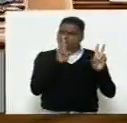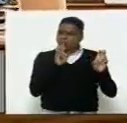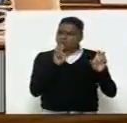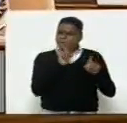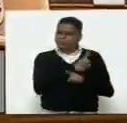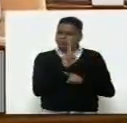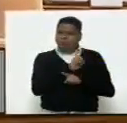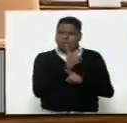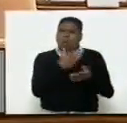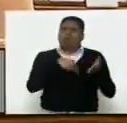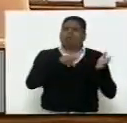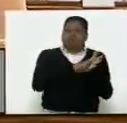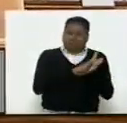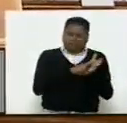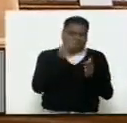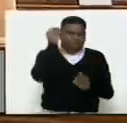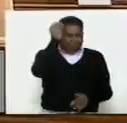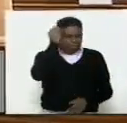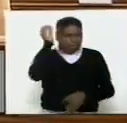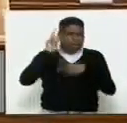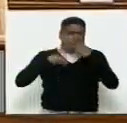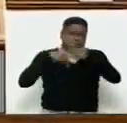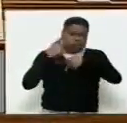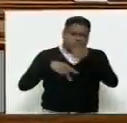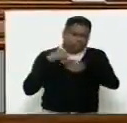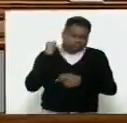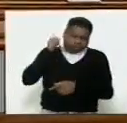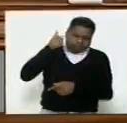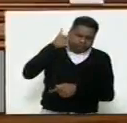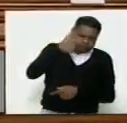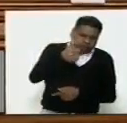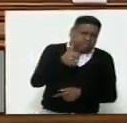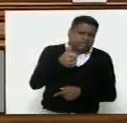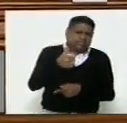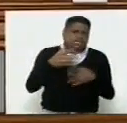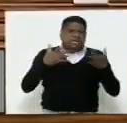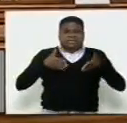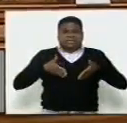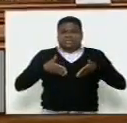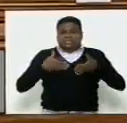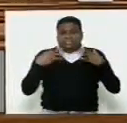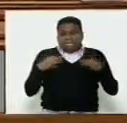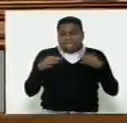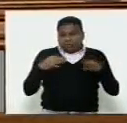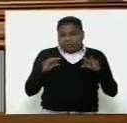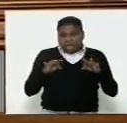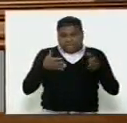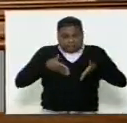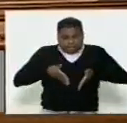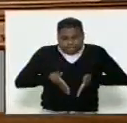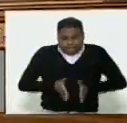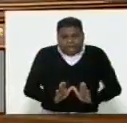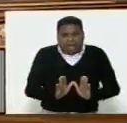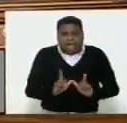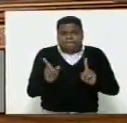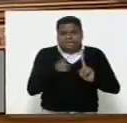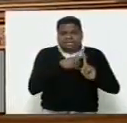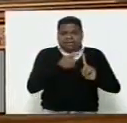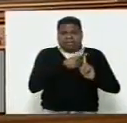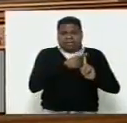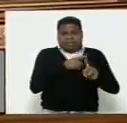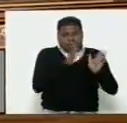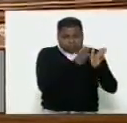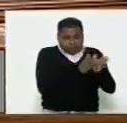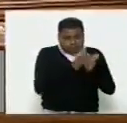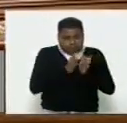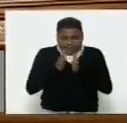bien retomamos nosotros procesos naturales de las mujeres y le damos a las mujeres un protagonismo de primer orden. para tener